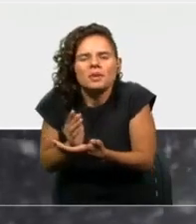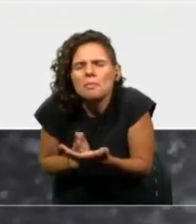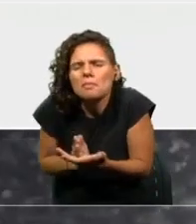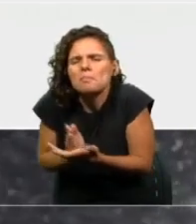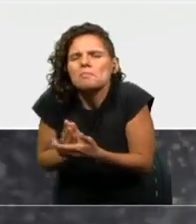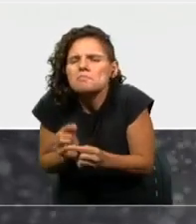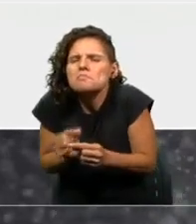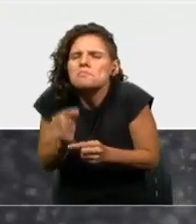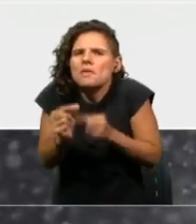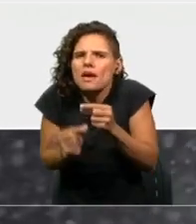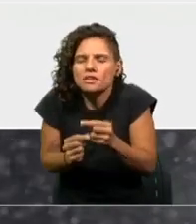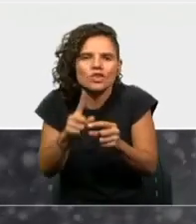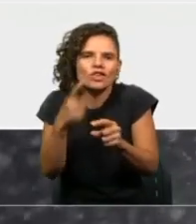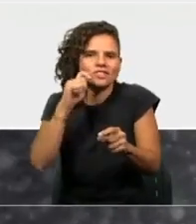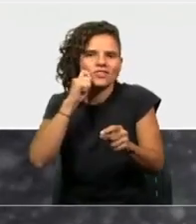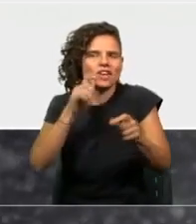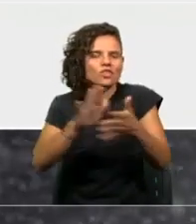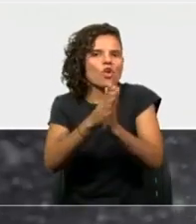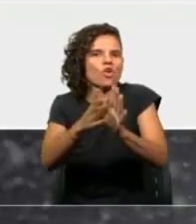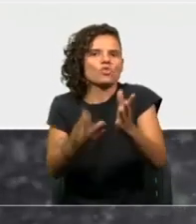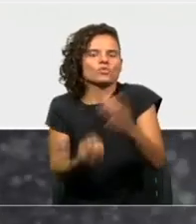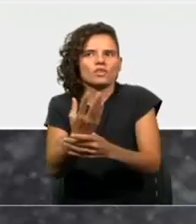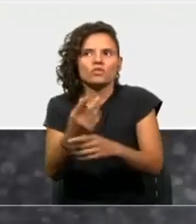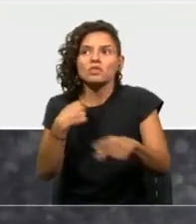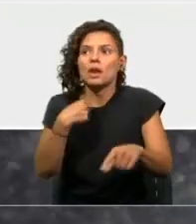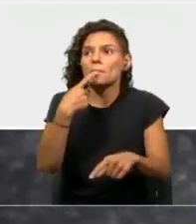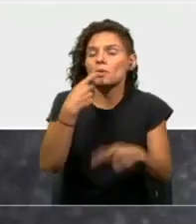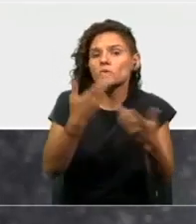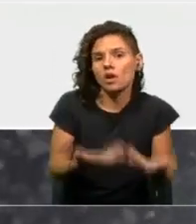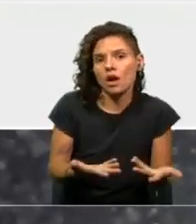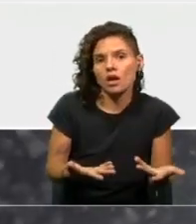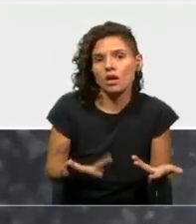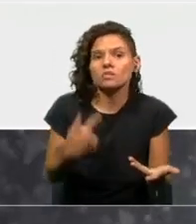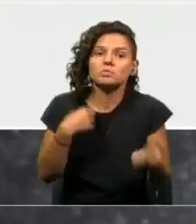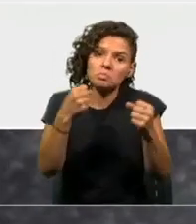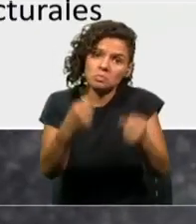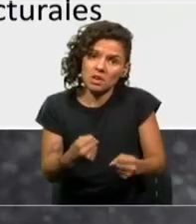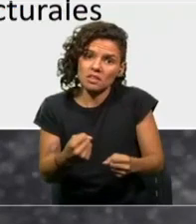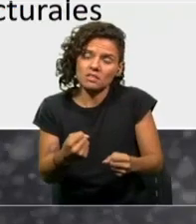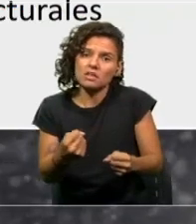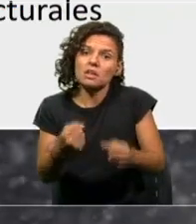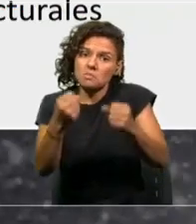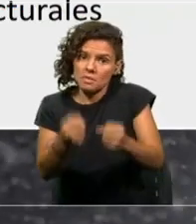Y la pregunta que hago acá es, bueno, ¿es posible? ¿Ya? Y si fuera posible, ¿cómo?